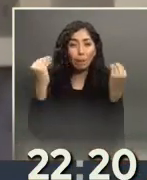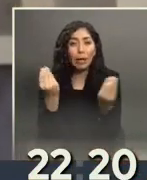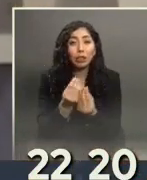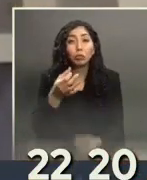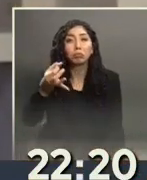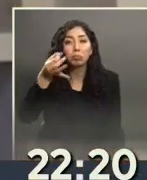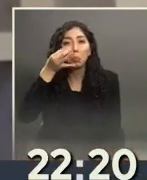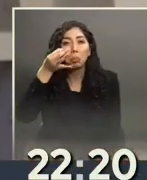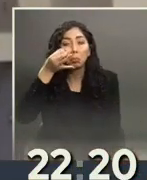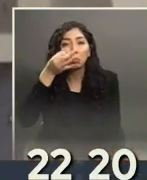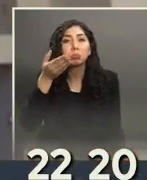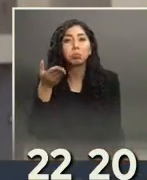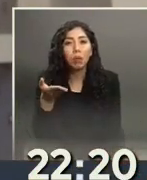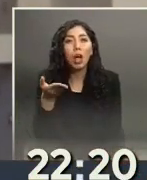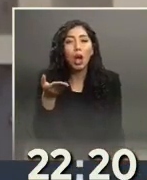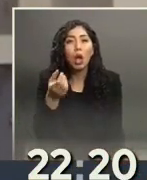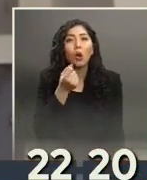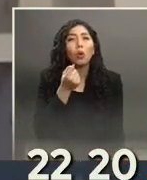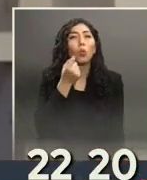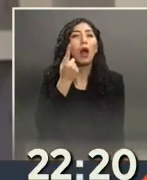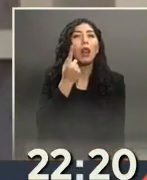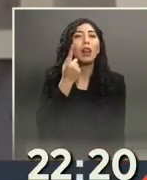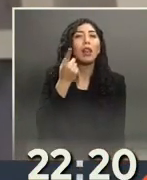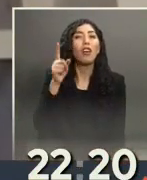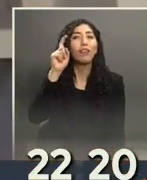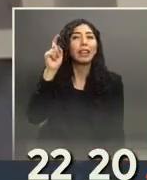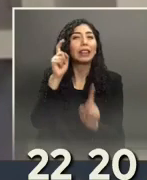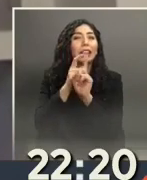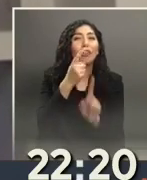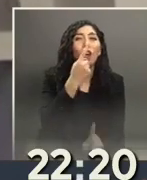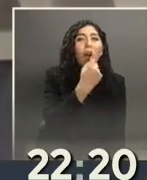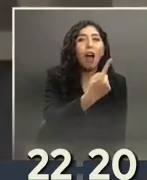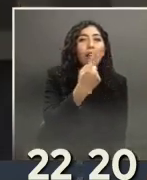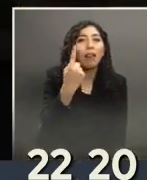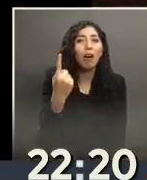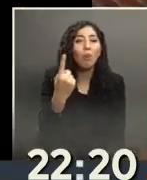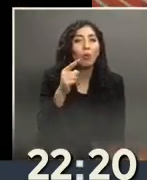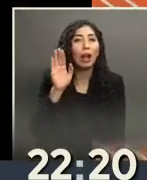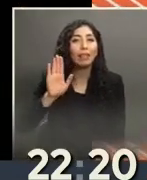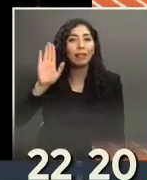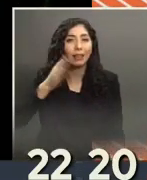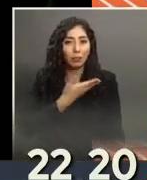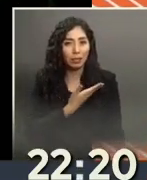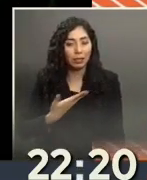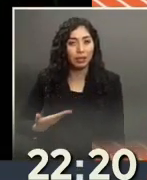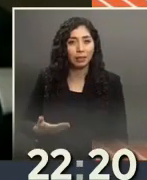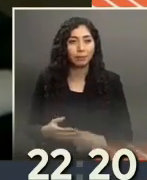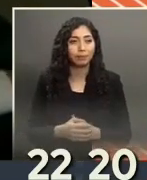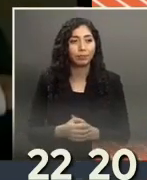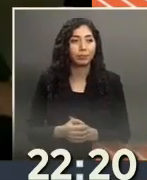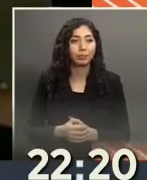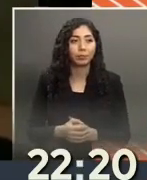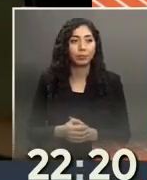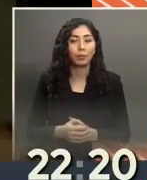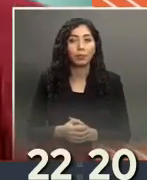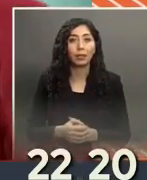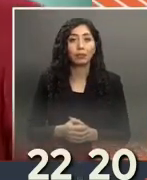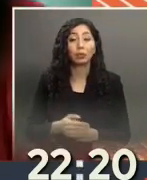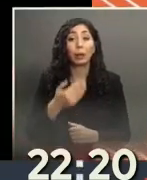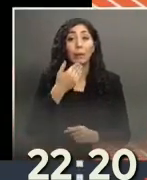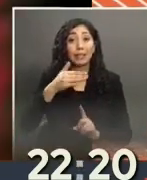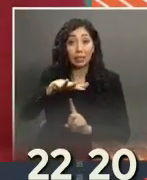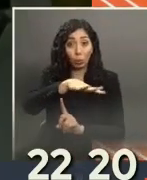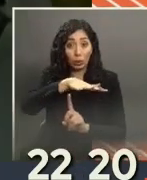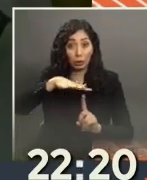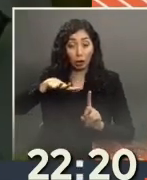cuál era la mirada y la posición que tenía como una entidad o presidencia punto aparte las situaciones de tensión que se generan